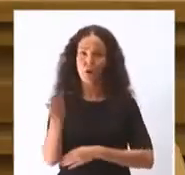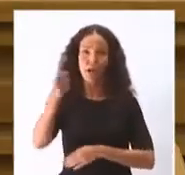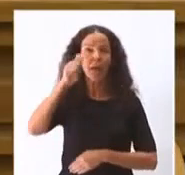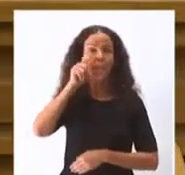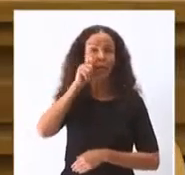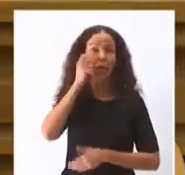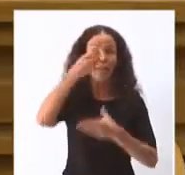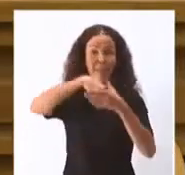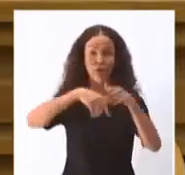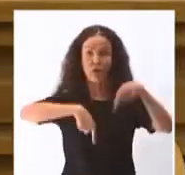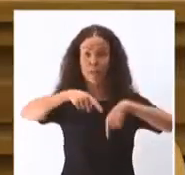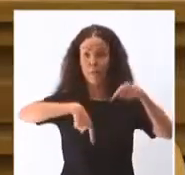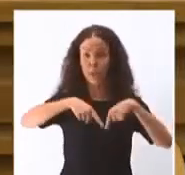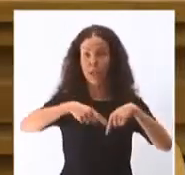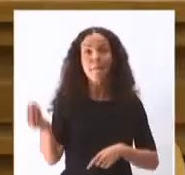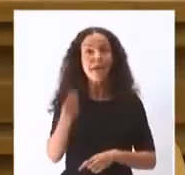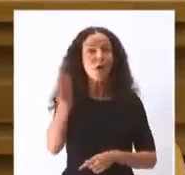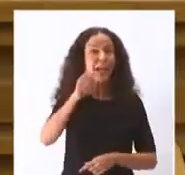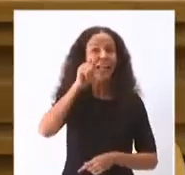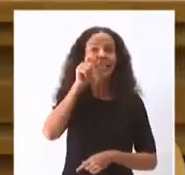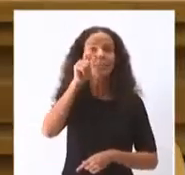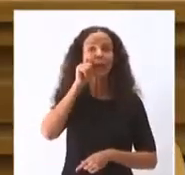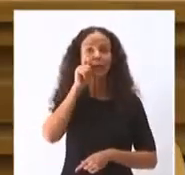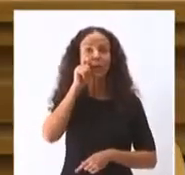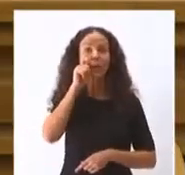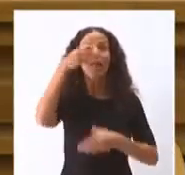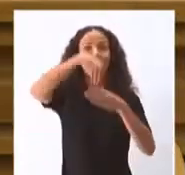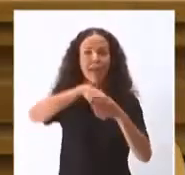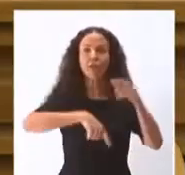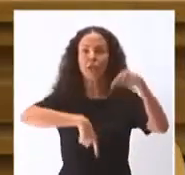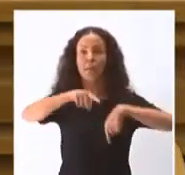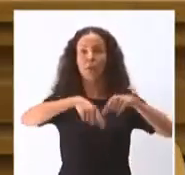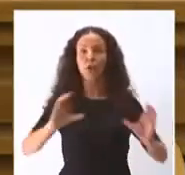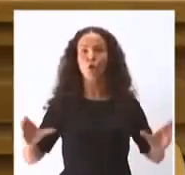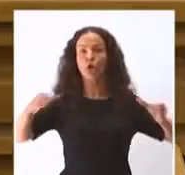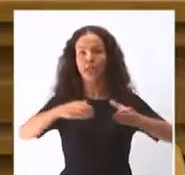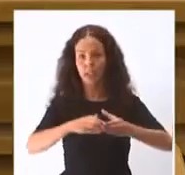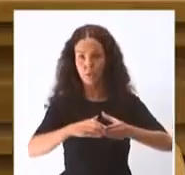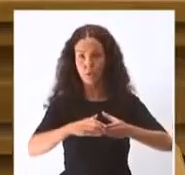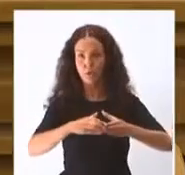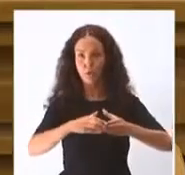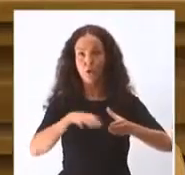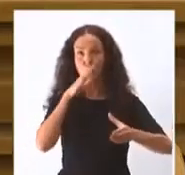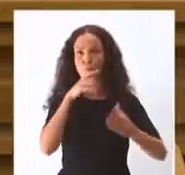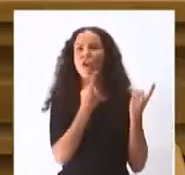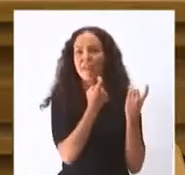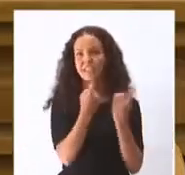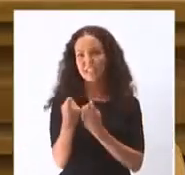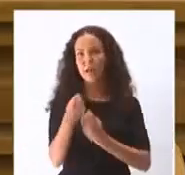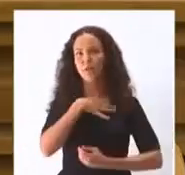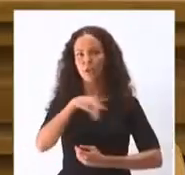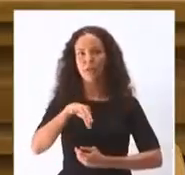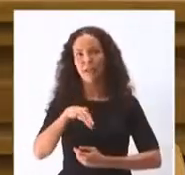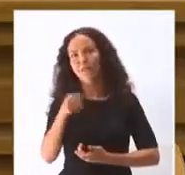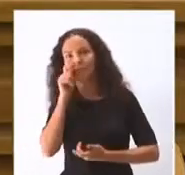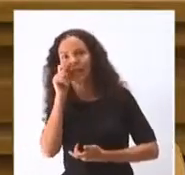en el transporte para mejorar la inspección en el transporte colectivo que adolece muchas veces de posibilidades de vigilar